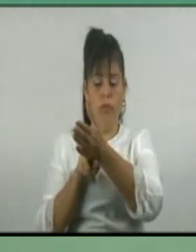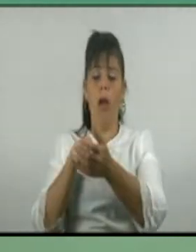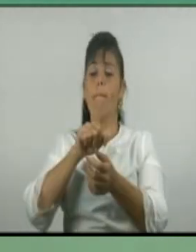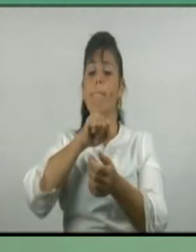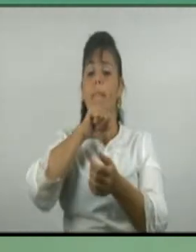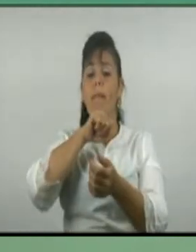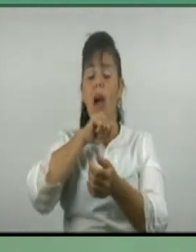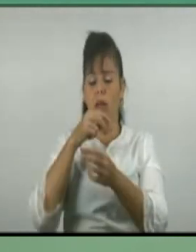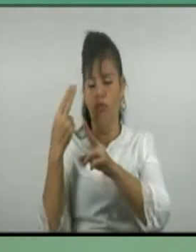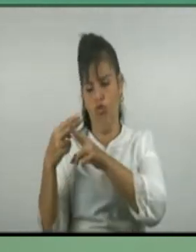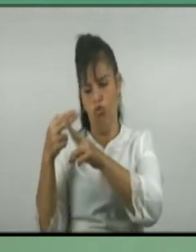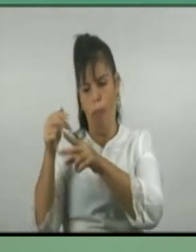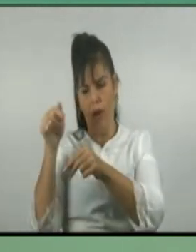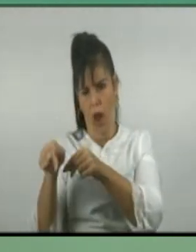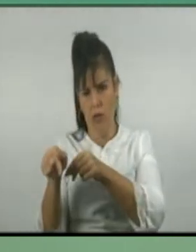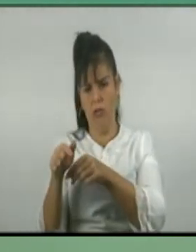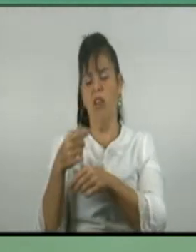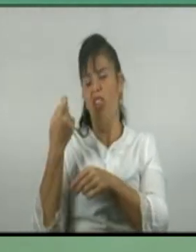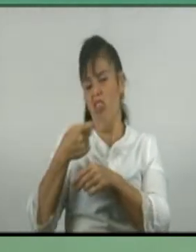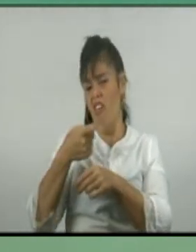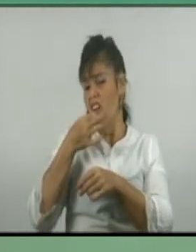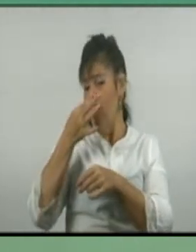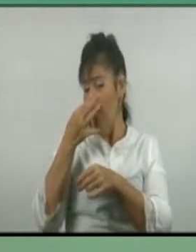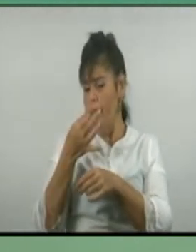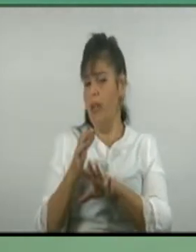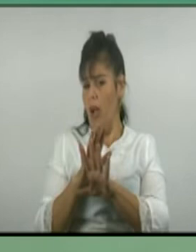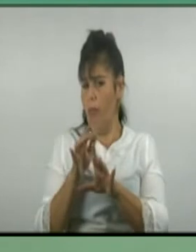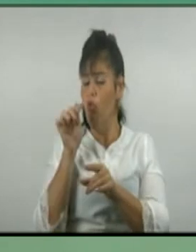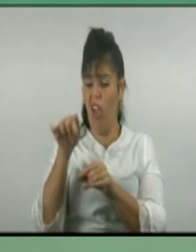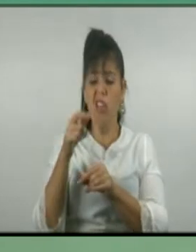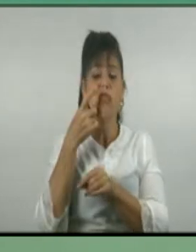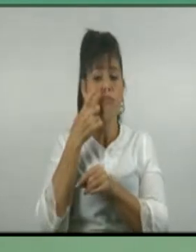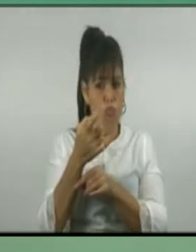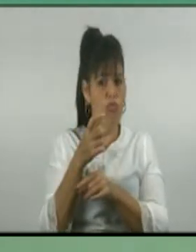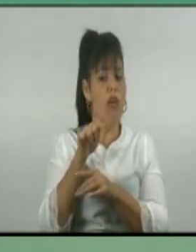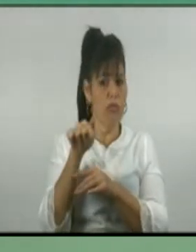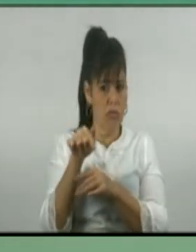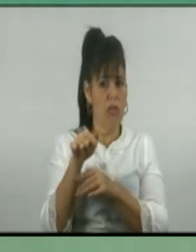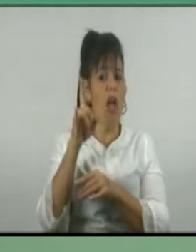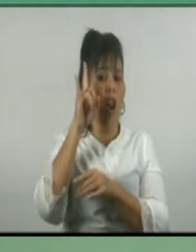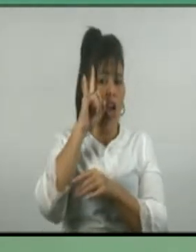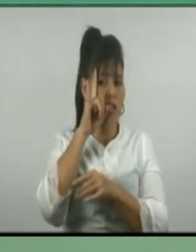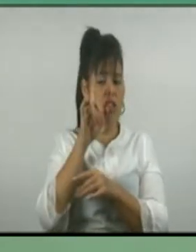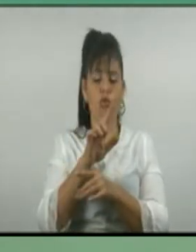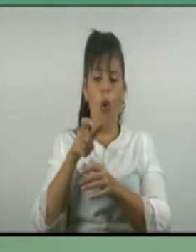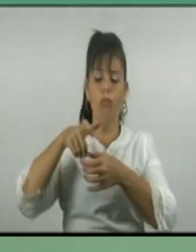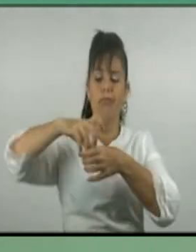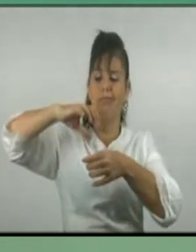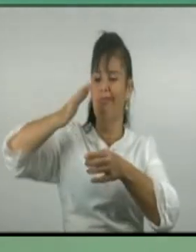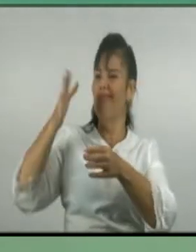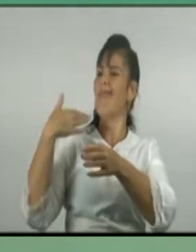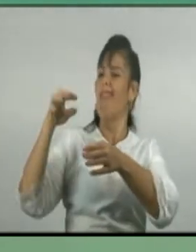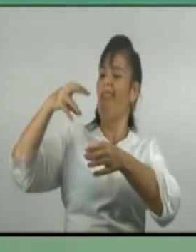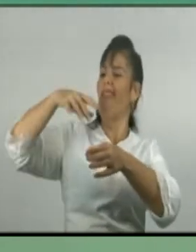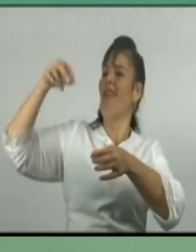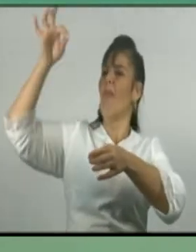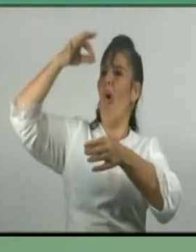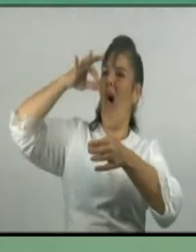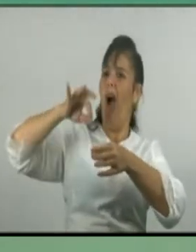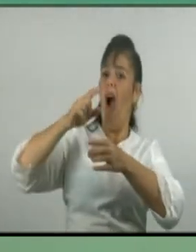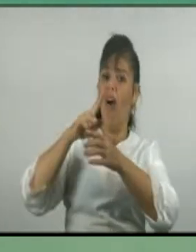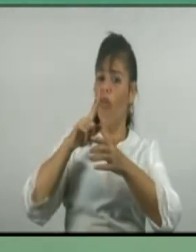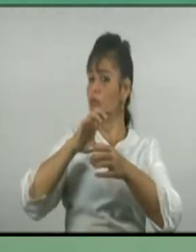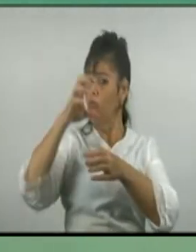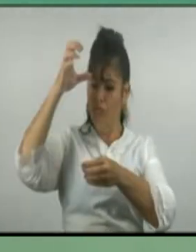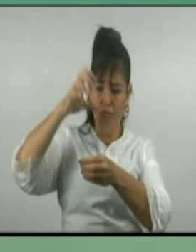donante debe reunir los estos requisitos porque es imprescindible que esa leche no quede abierta ni destapada y debe